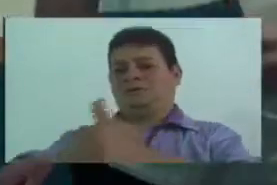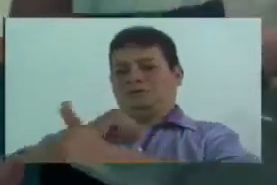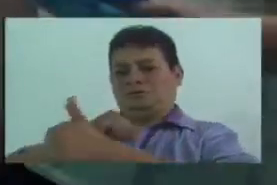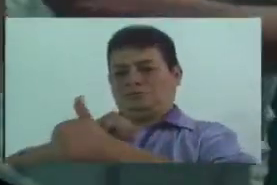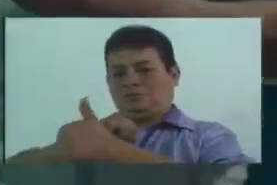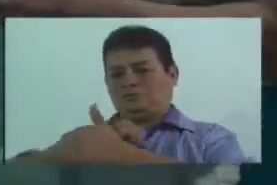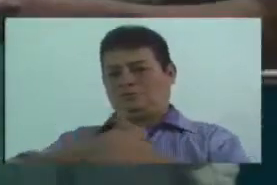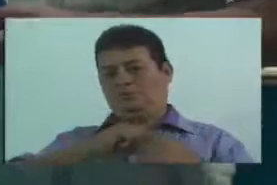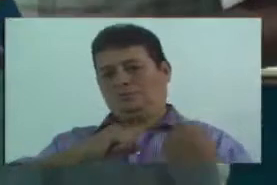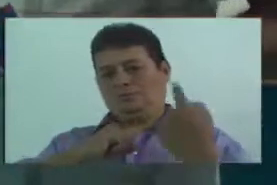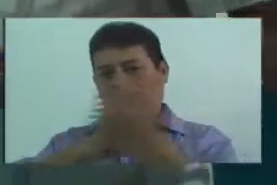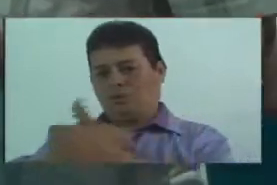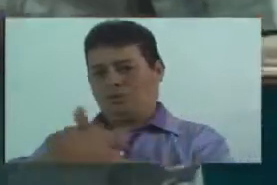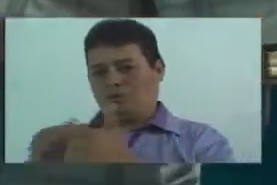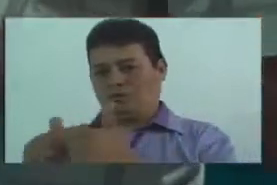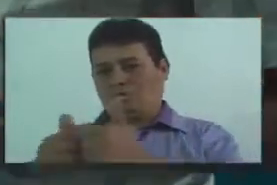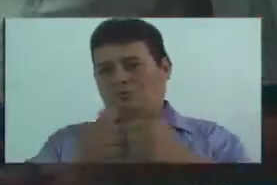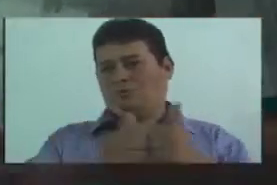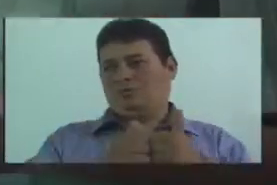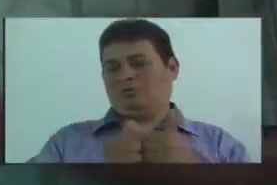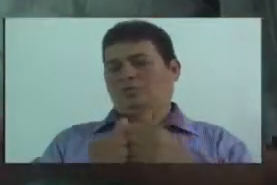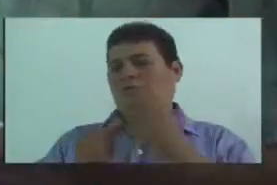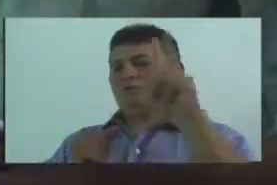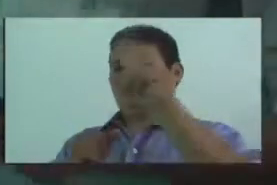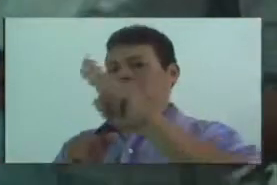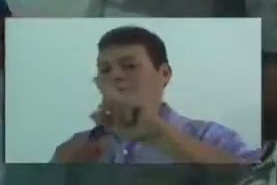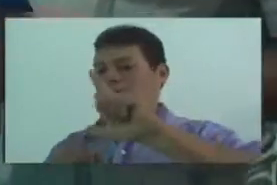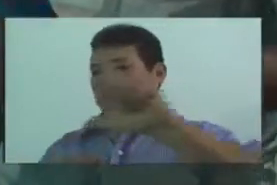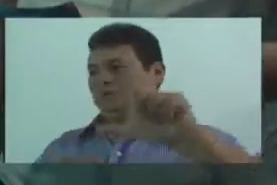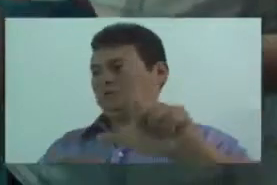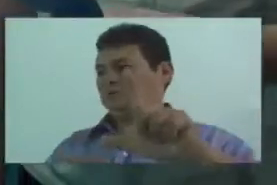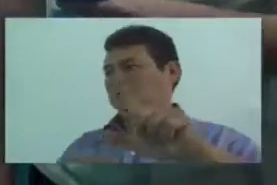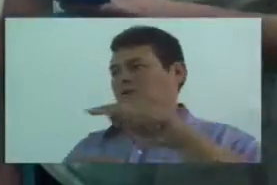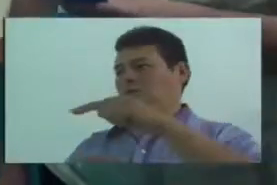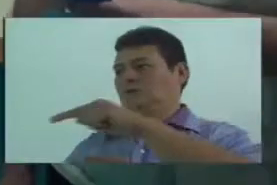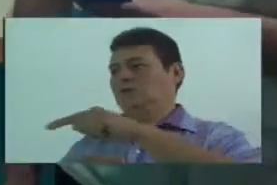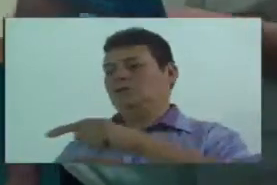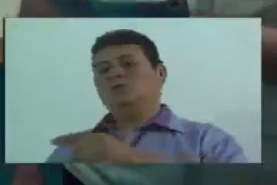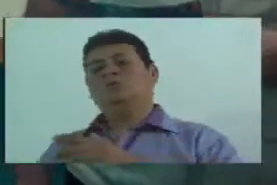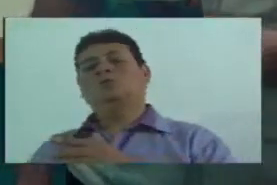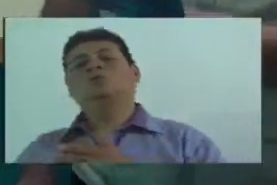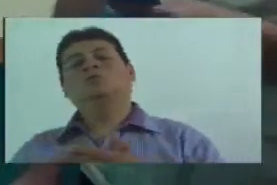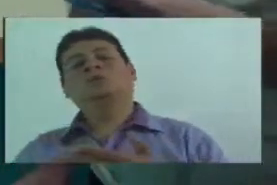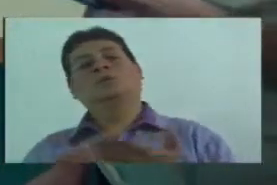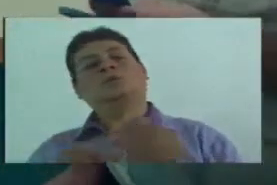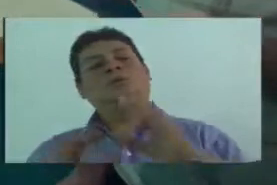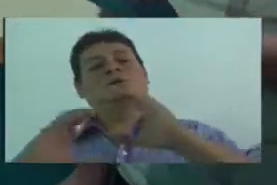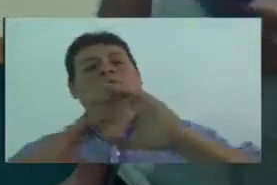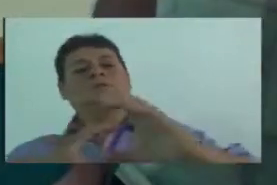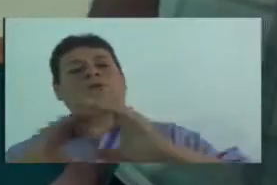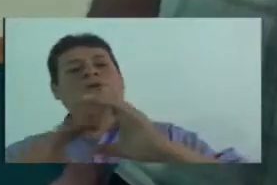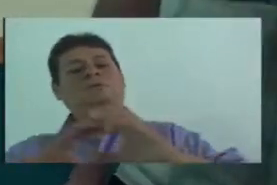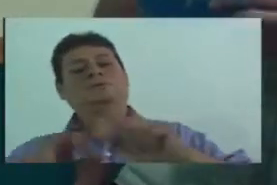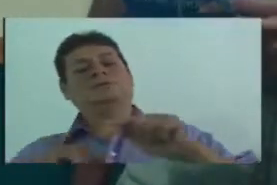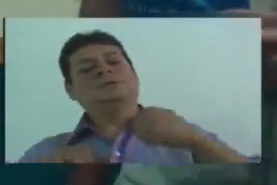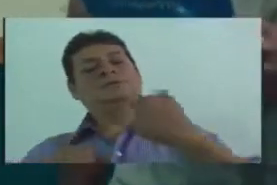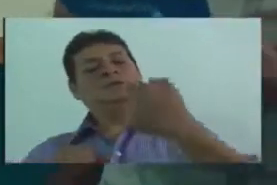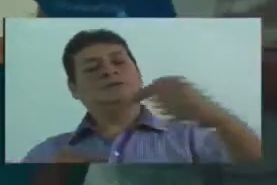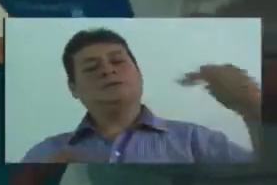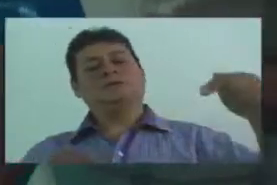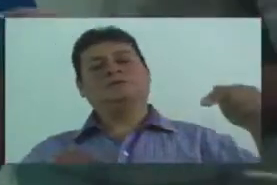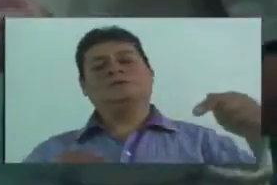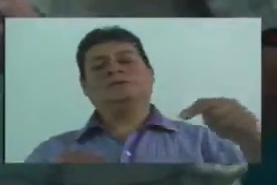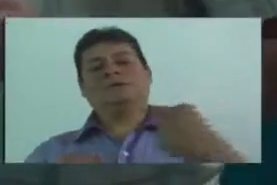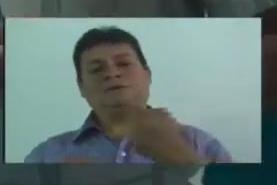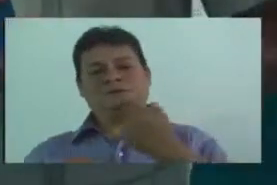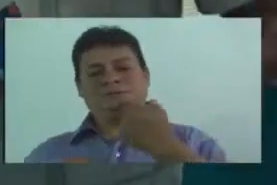dice produce distintos tipos de enunciados según la intencionalidad comunicativa, ya sean